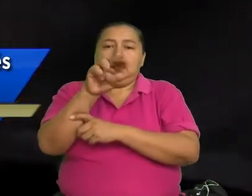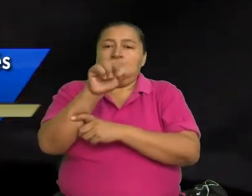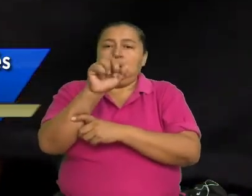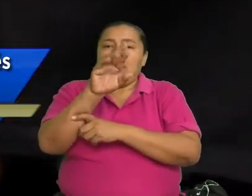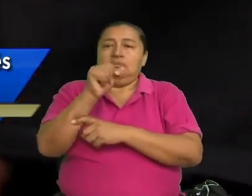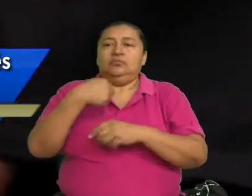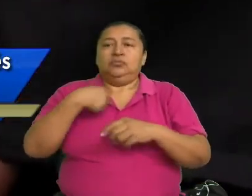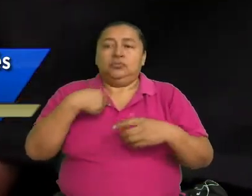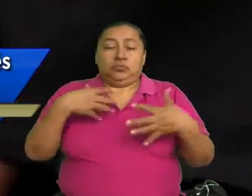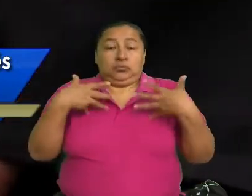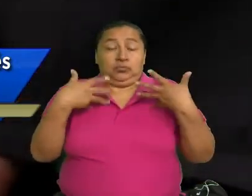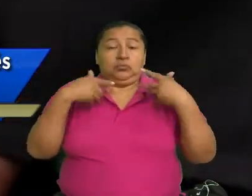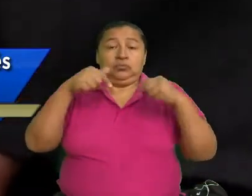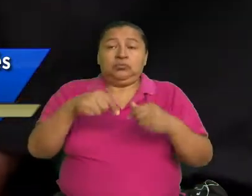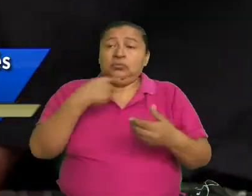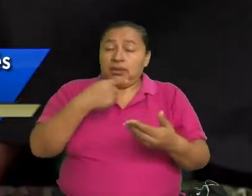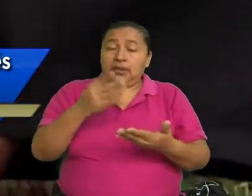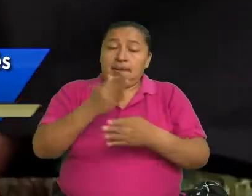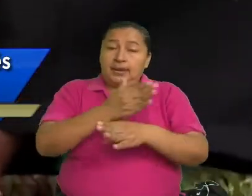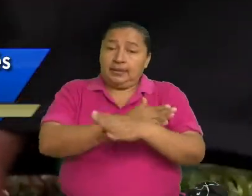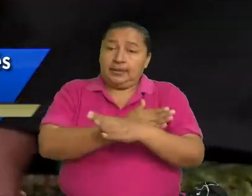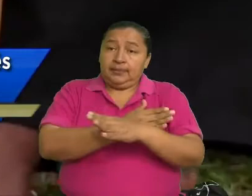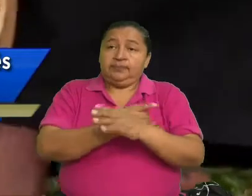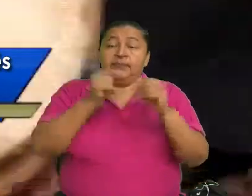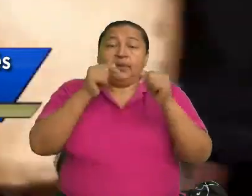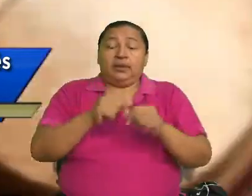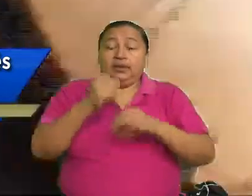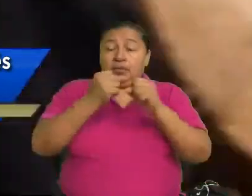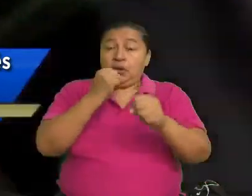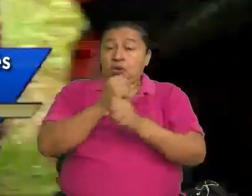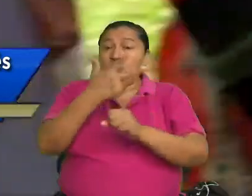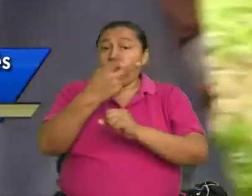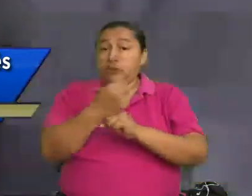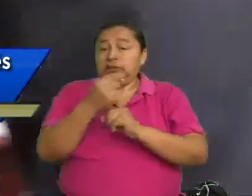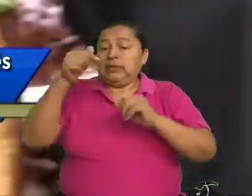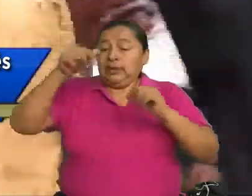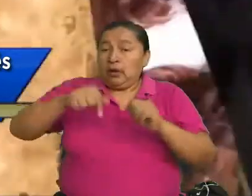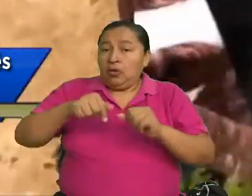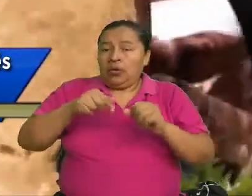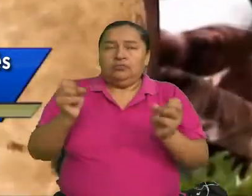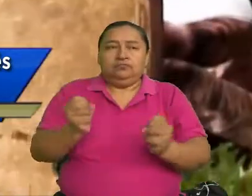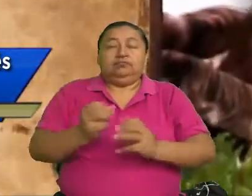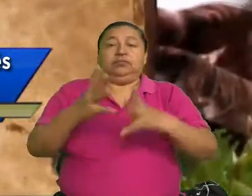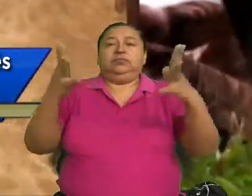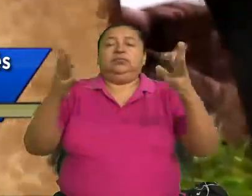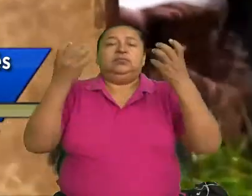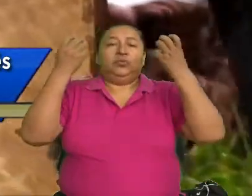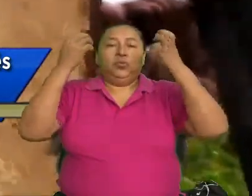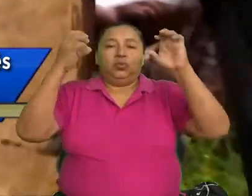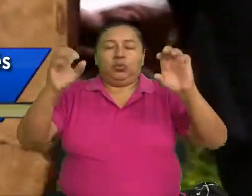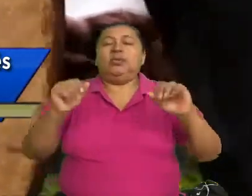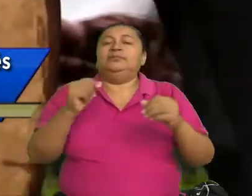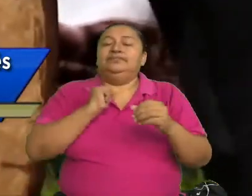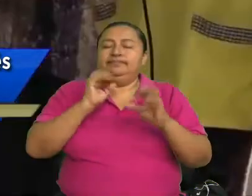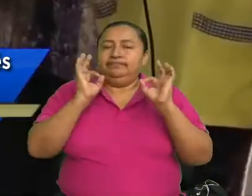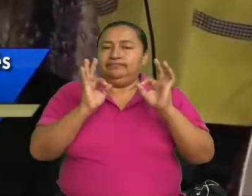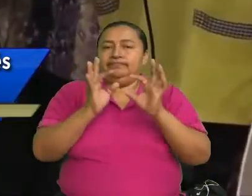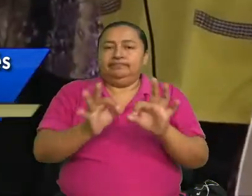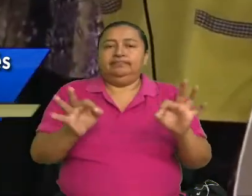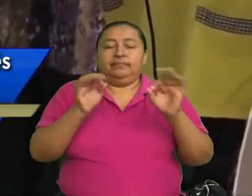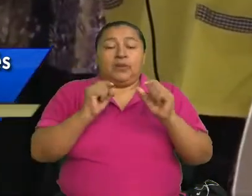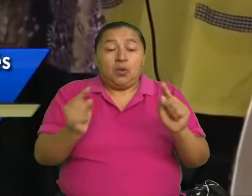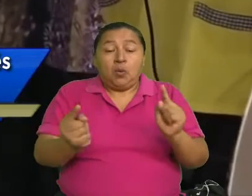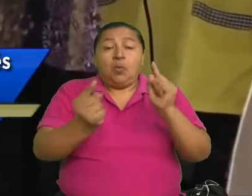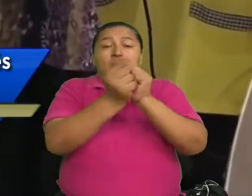contentísimo porque, como dijo usted hace rato, en la década del 80 y ahorita es que hubo una explosión cultural, un encuentro con las raíces de